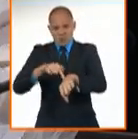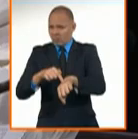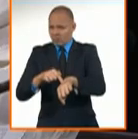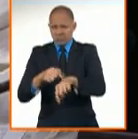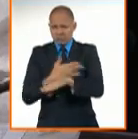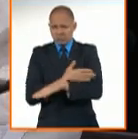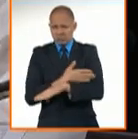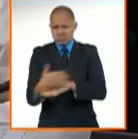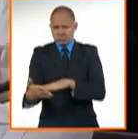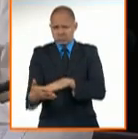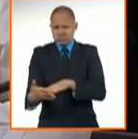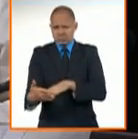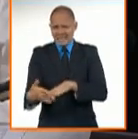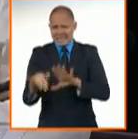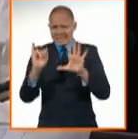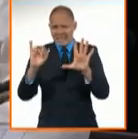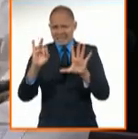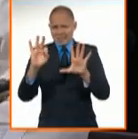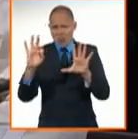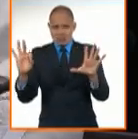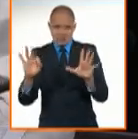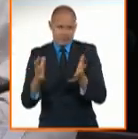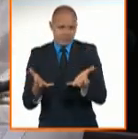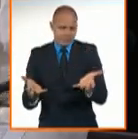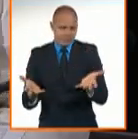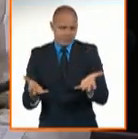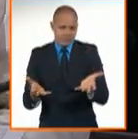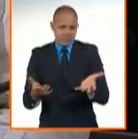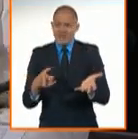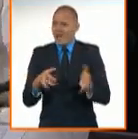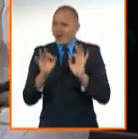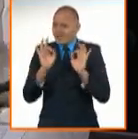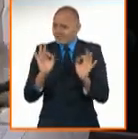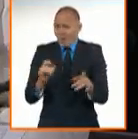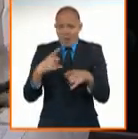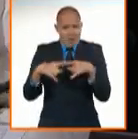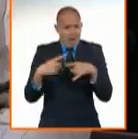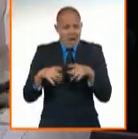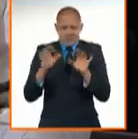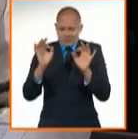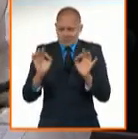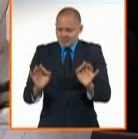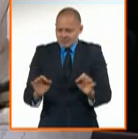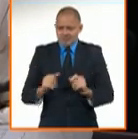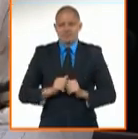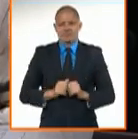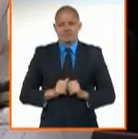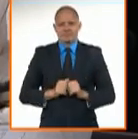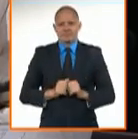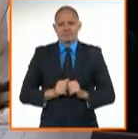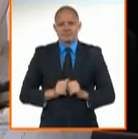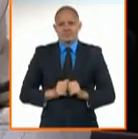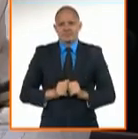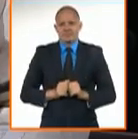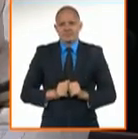la tiene el resto del sistema la tienda la red de transmisión la tiene la redistribución la tiene el servicio que damos al hogar y entonces a veces no